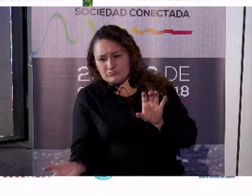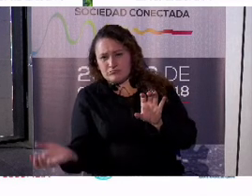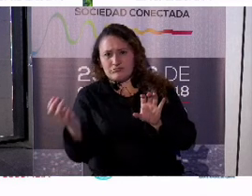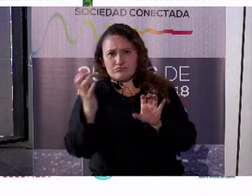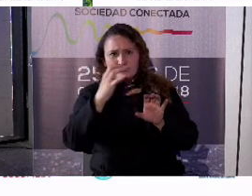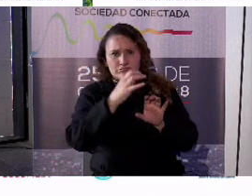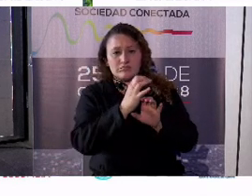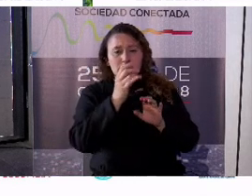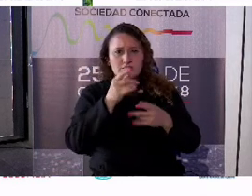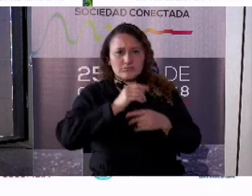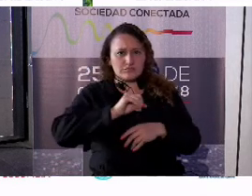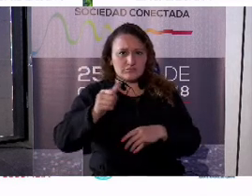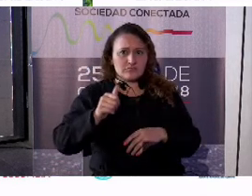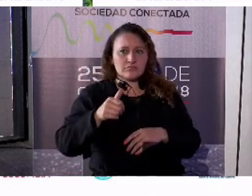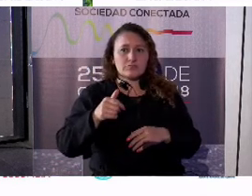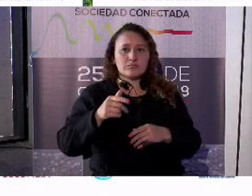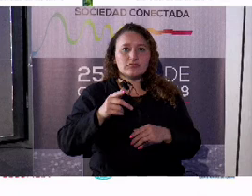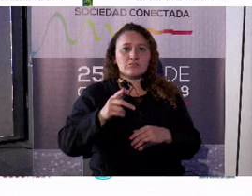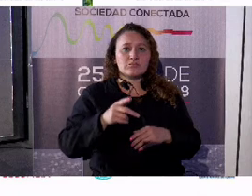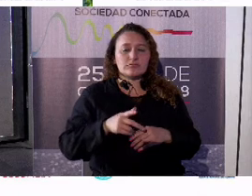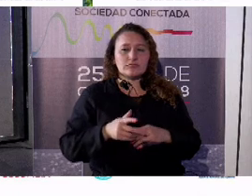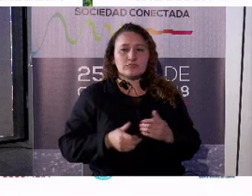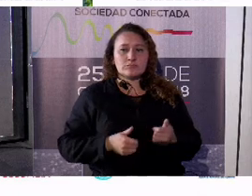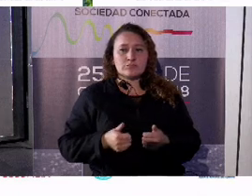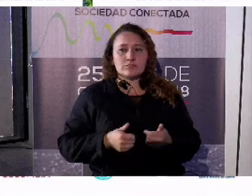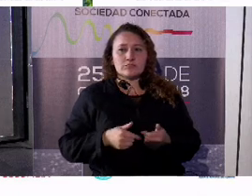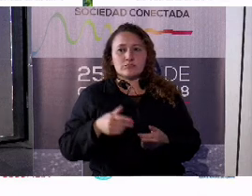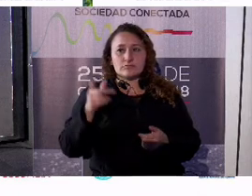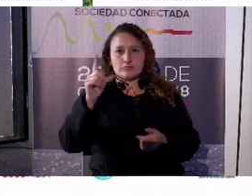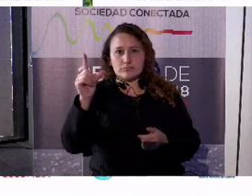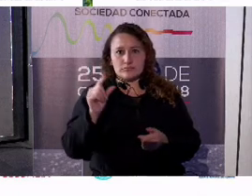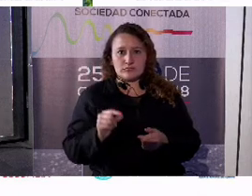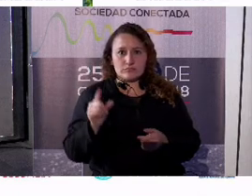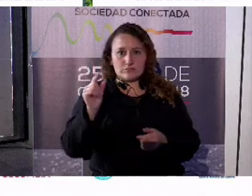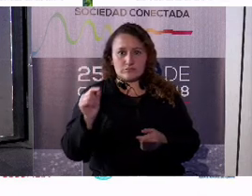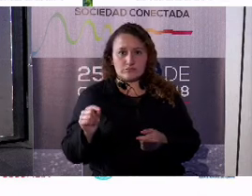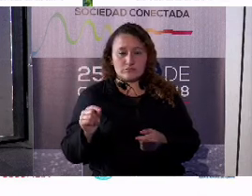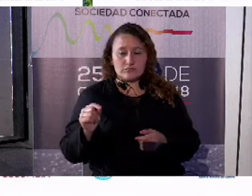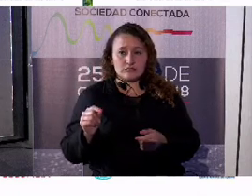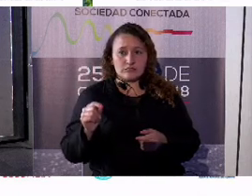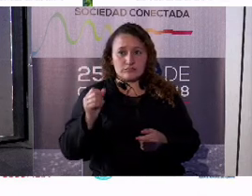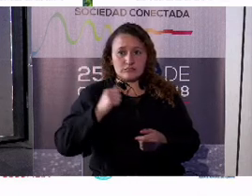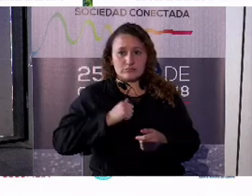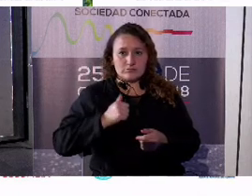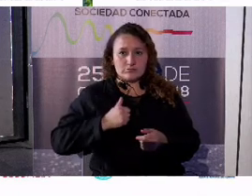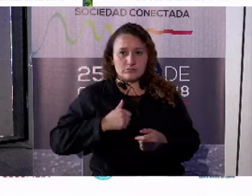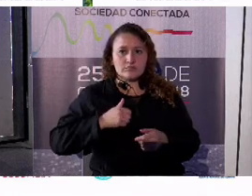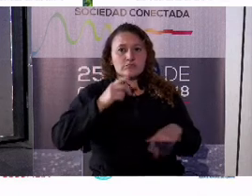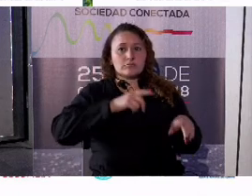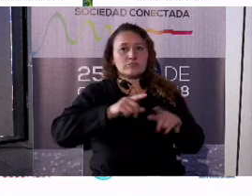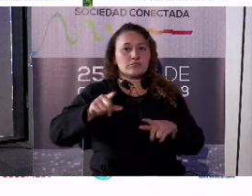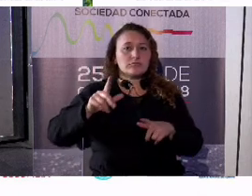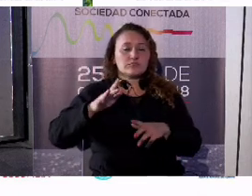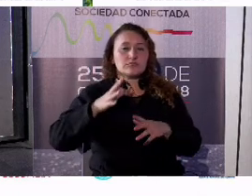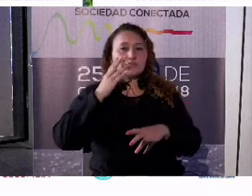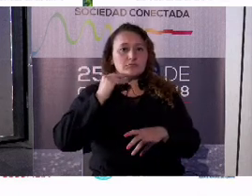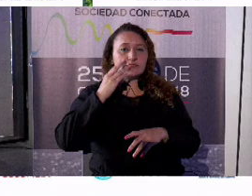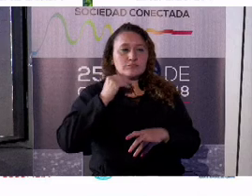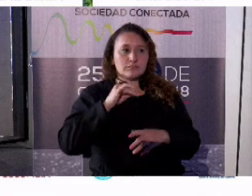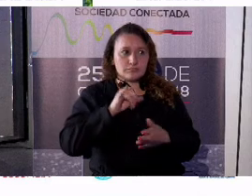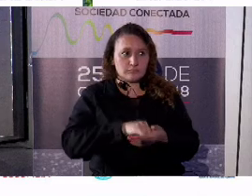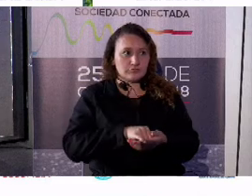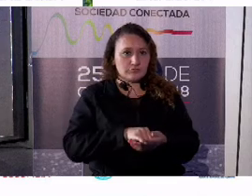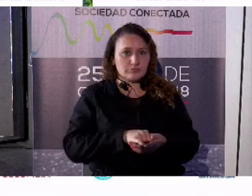por ejemplo en Smart grids tenemos en en Italia eh Y en Canadá experiencias con utilities en